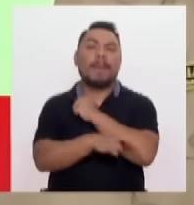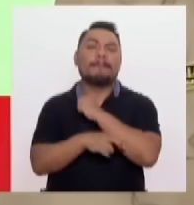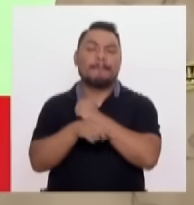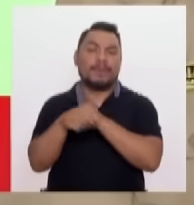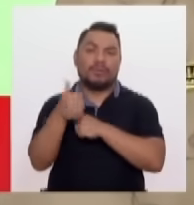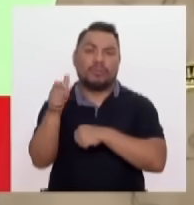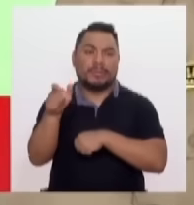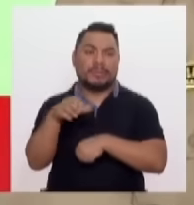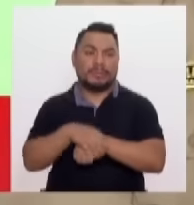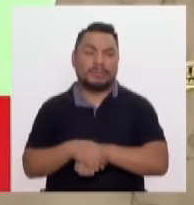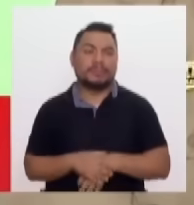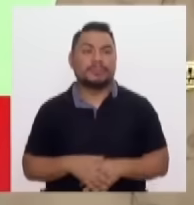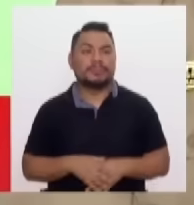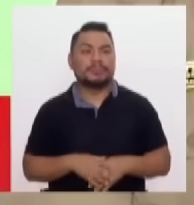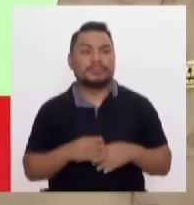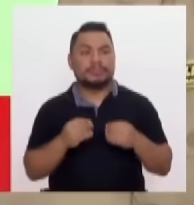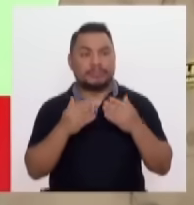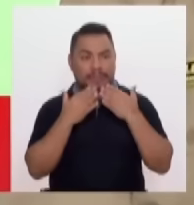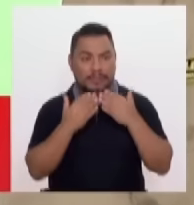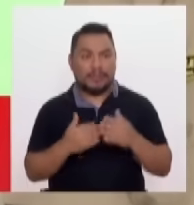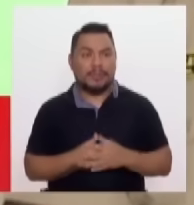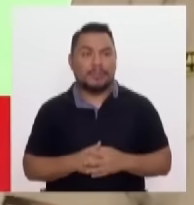sujeto. Muchas gracias y